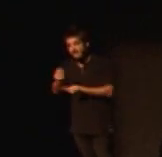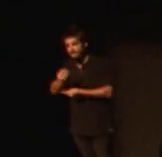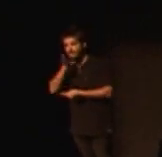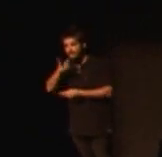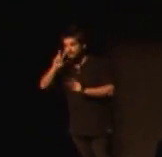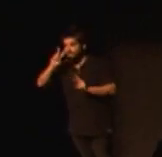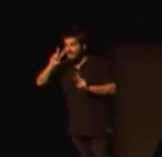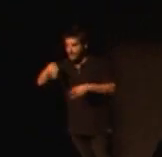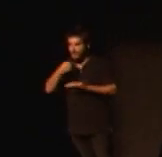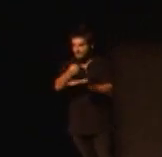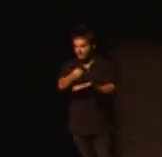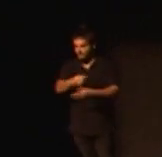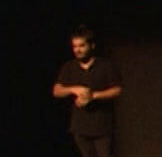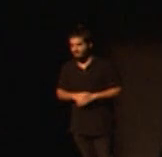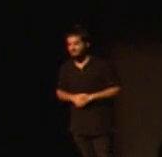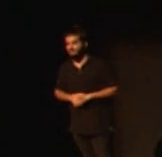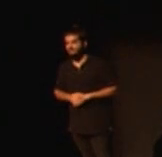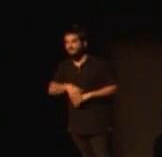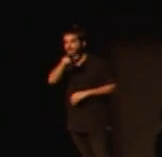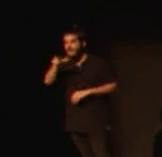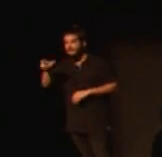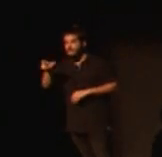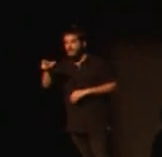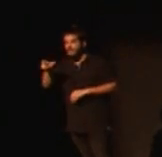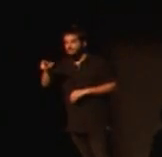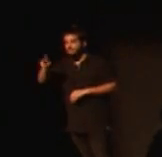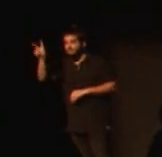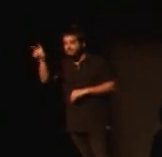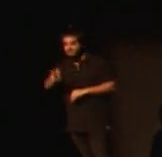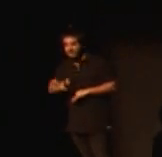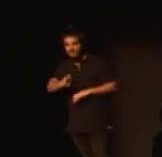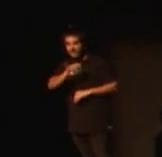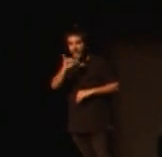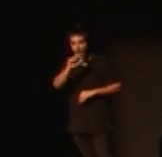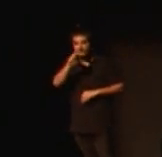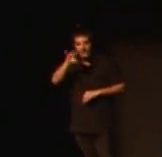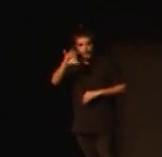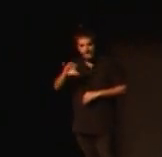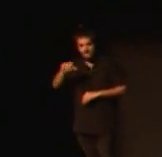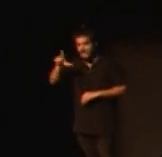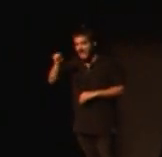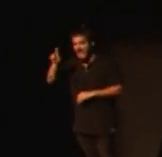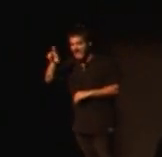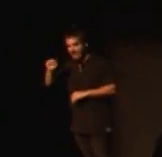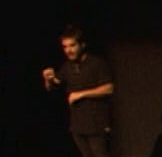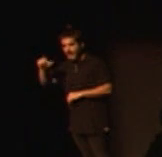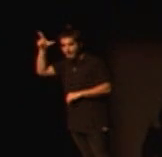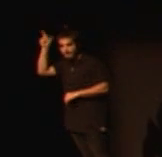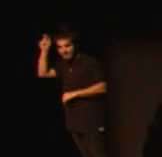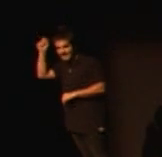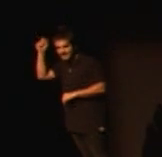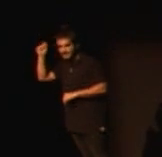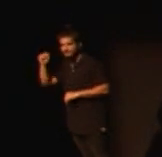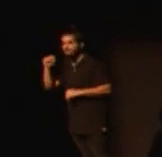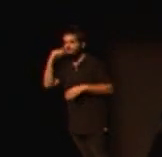reconocemos. Para aquellos que vienen de fuera, a José Luis, a Laura, a Patty, yo creo que ya se han ido